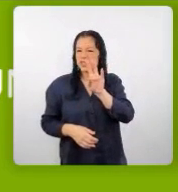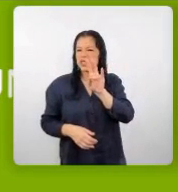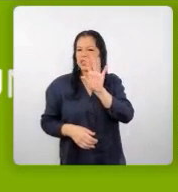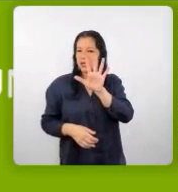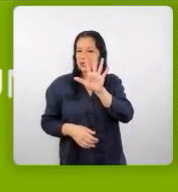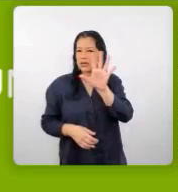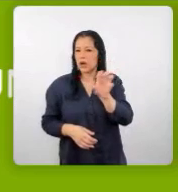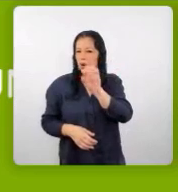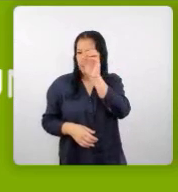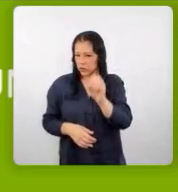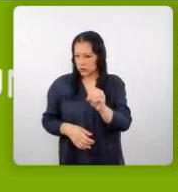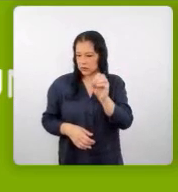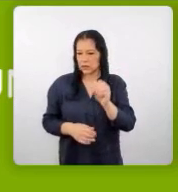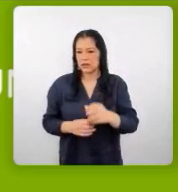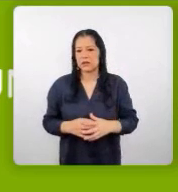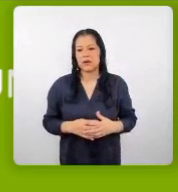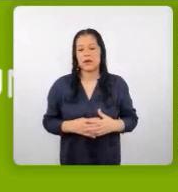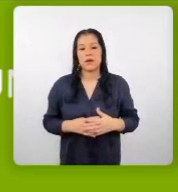75%